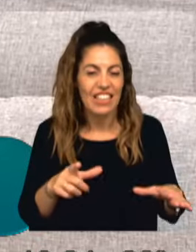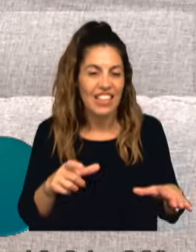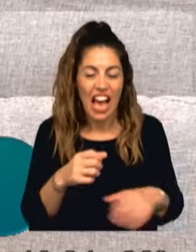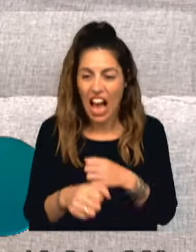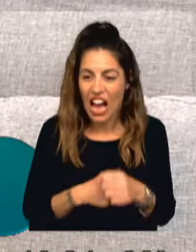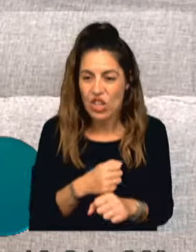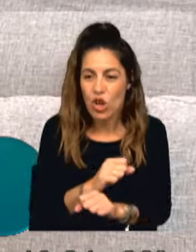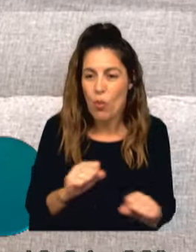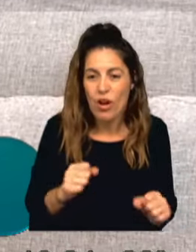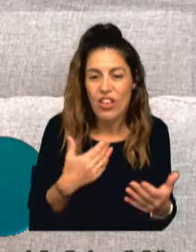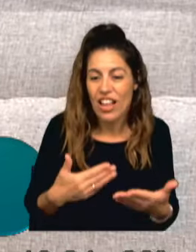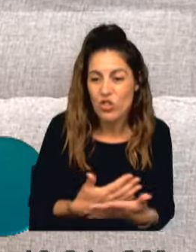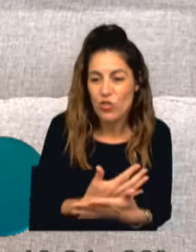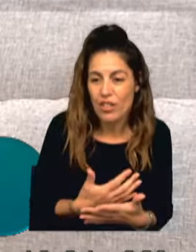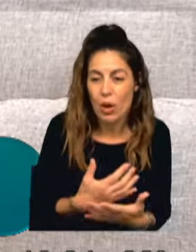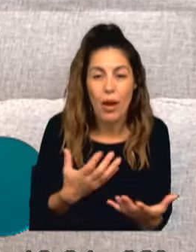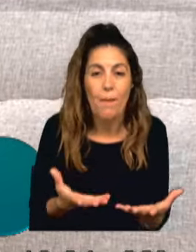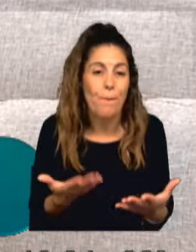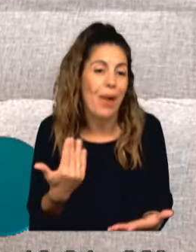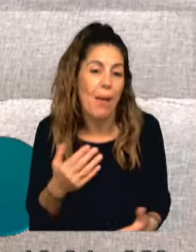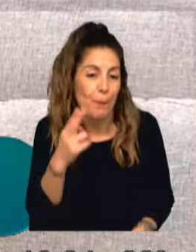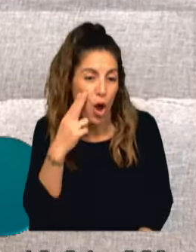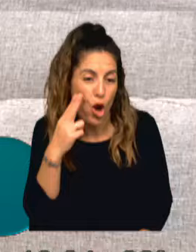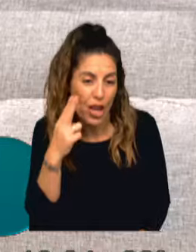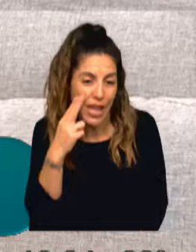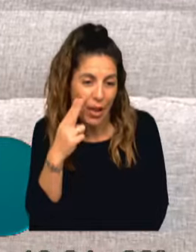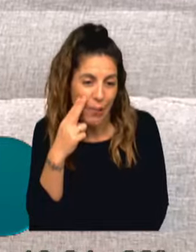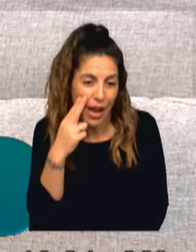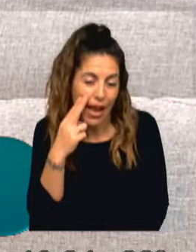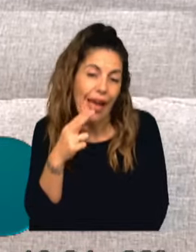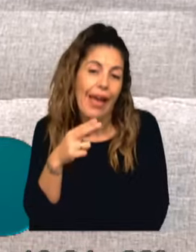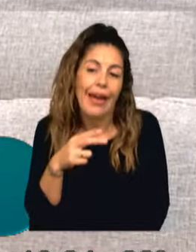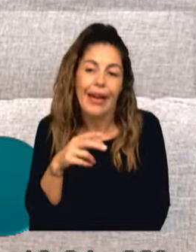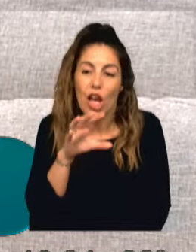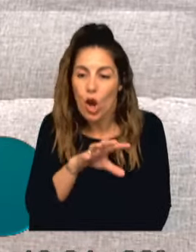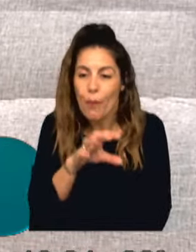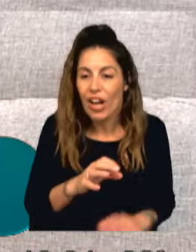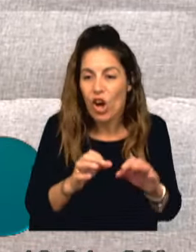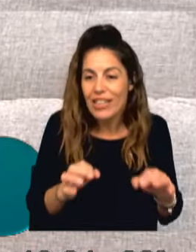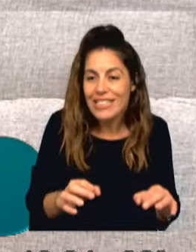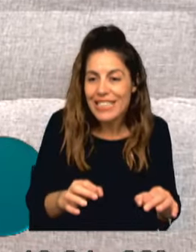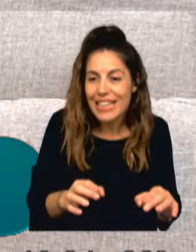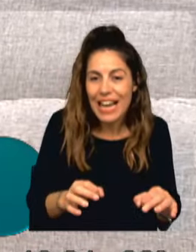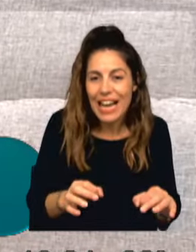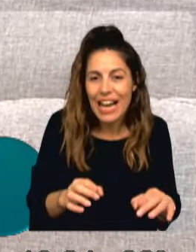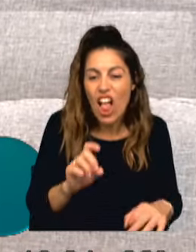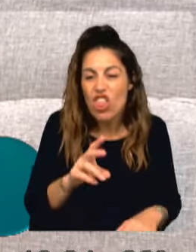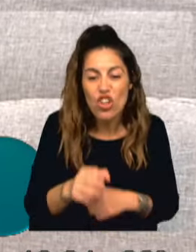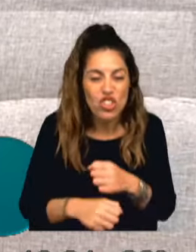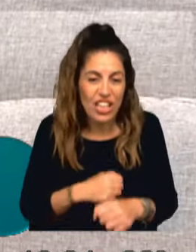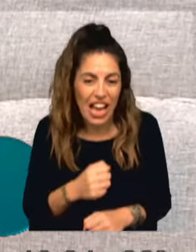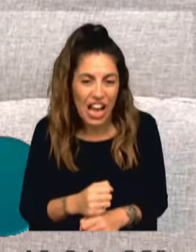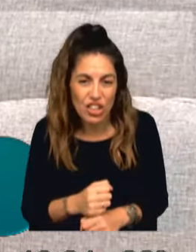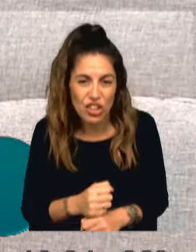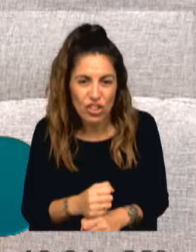puedo hablar del sufrimiento Pero obviamente están cargad de más problemas que los perros que llegan a a los 12 años y